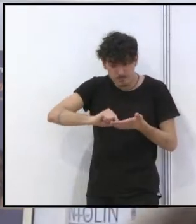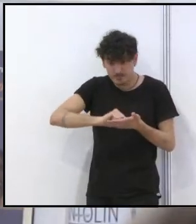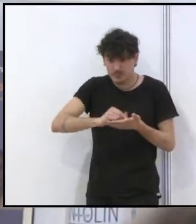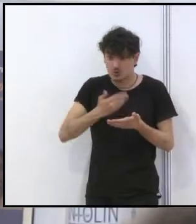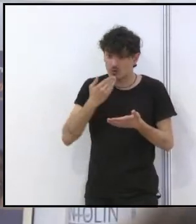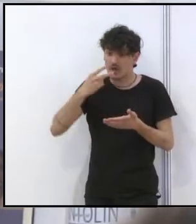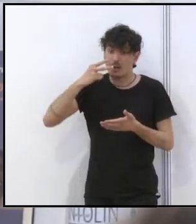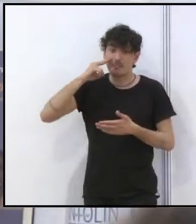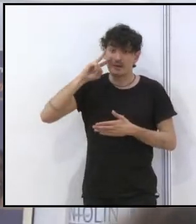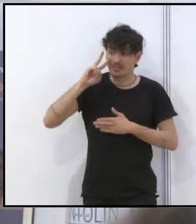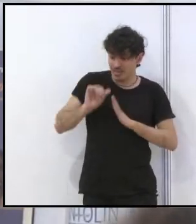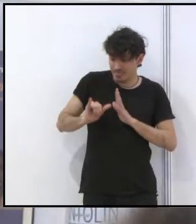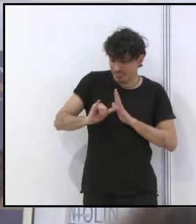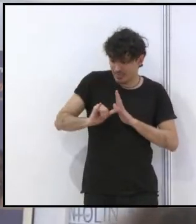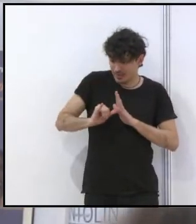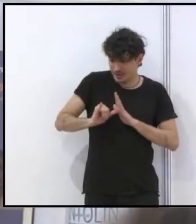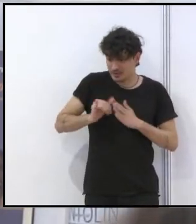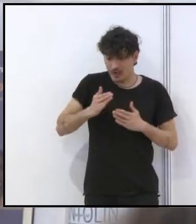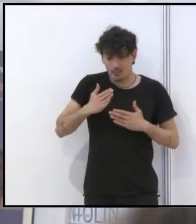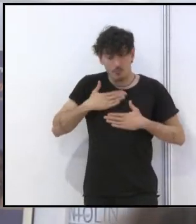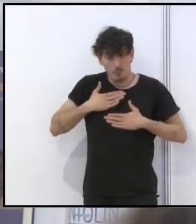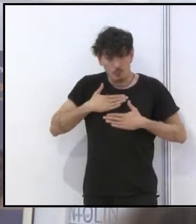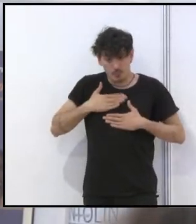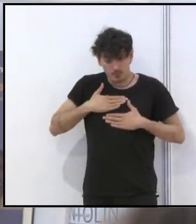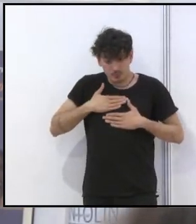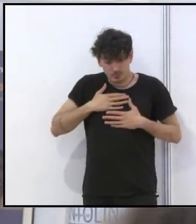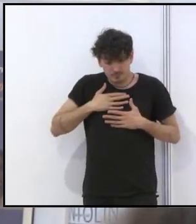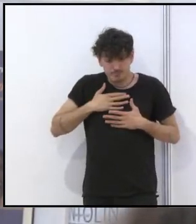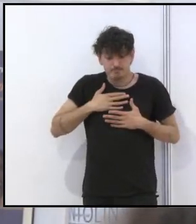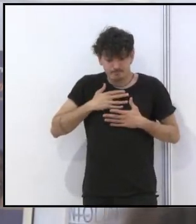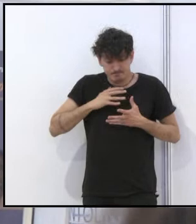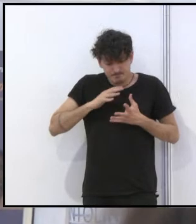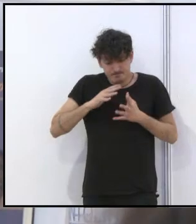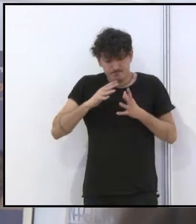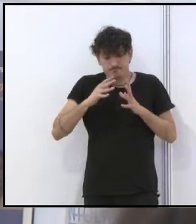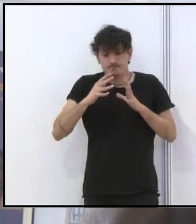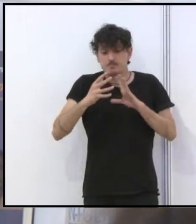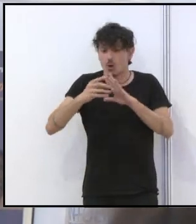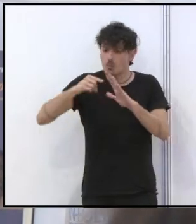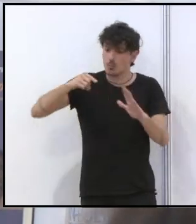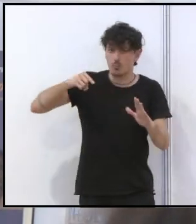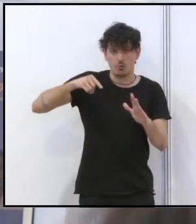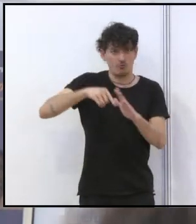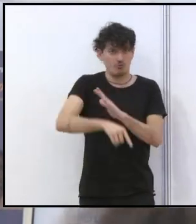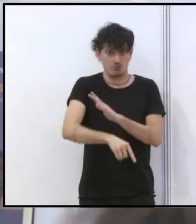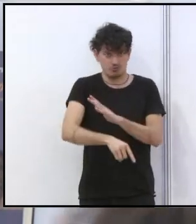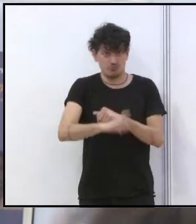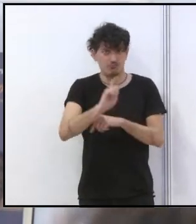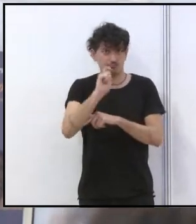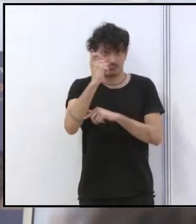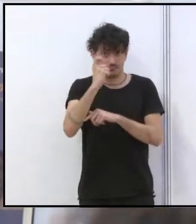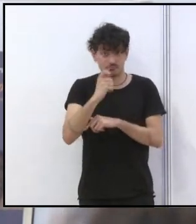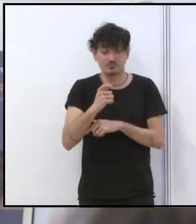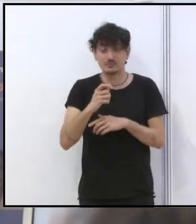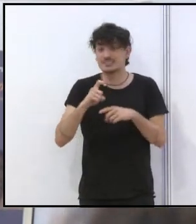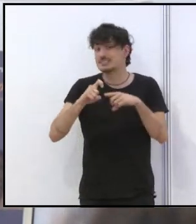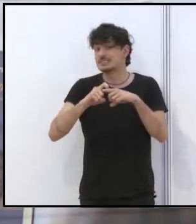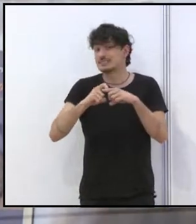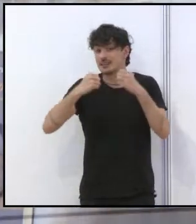cercano, de lo propio, se llega a lo más profundo, a lo más hondo. Este tipo de ensayo, que